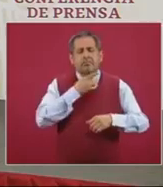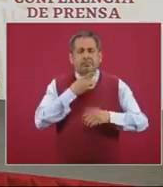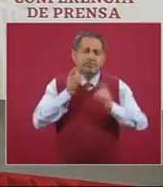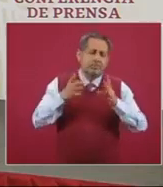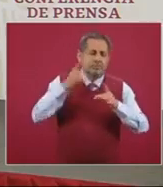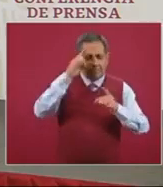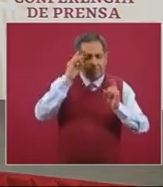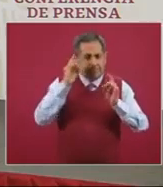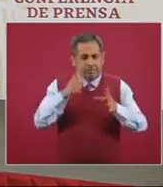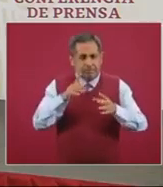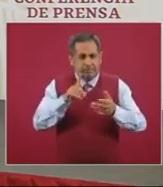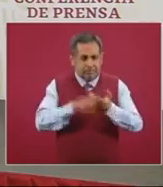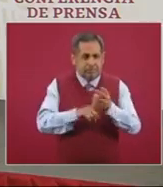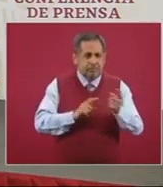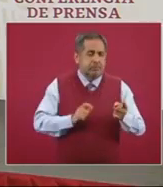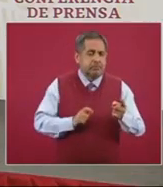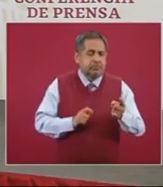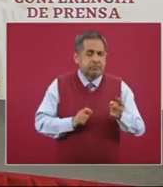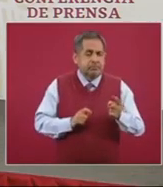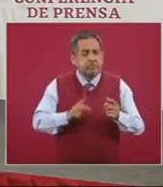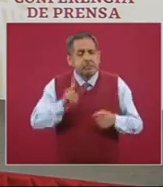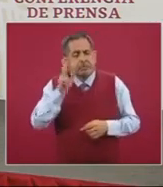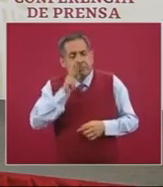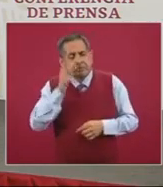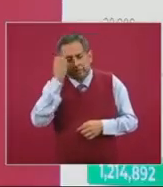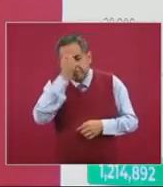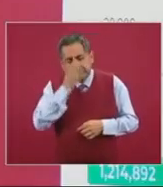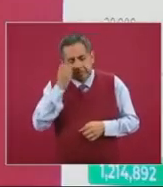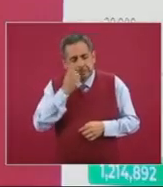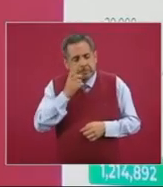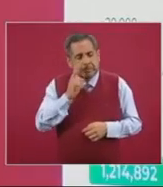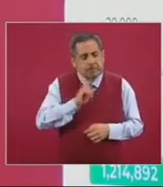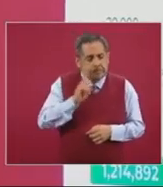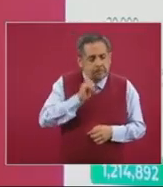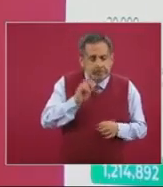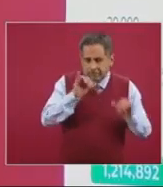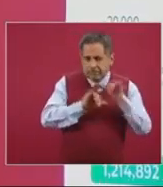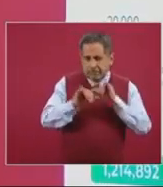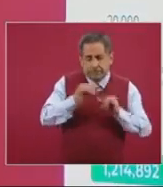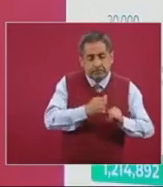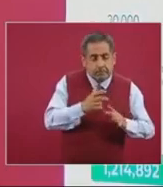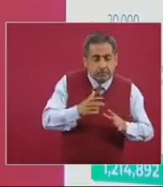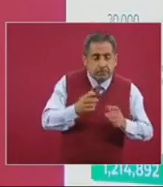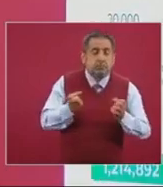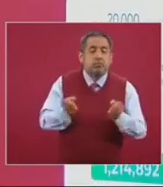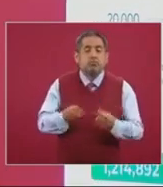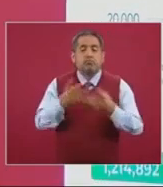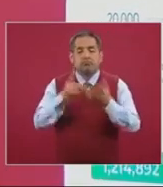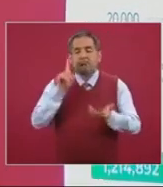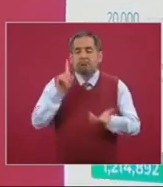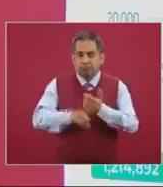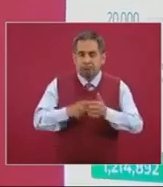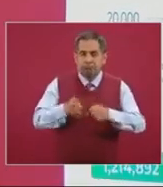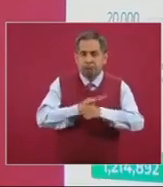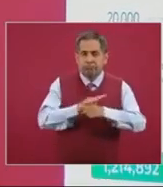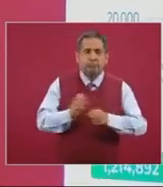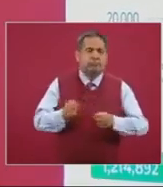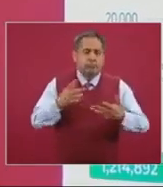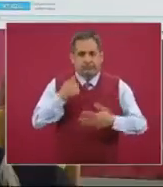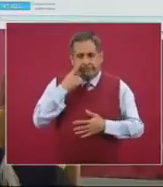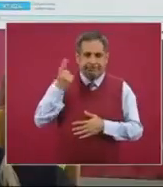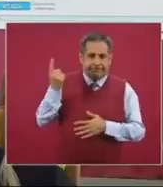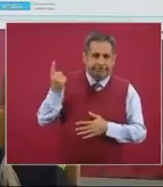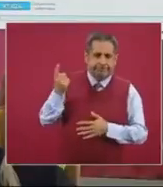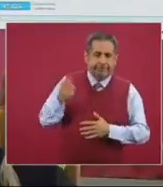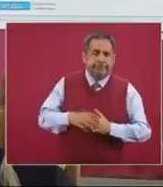garganta, que quienes se les hizo una prueba de laboratorio, ¿cuántas resultaron positivas? De cada 100, ¿cuántas?